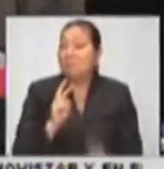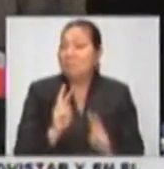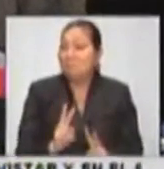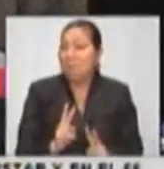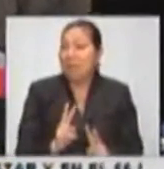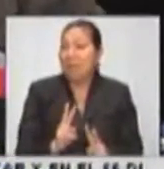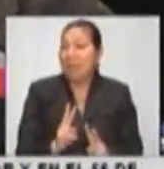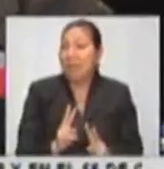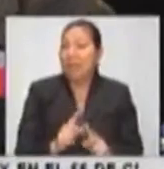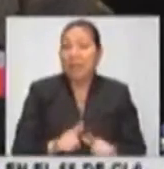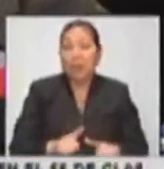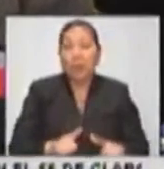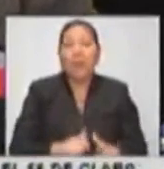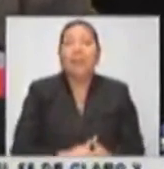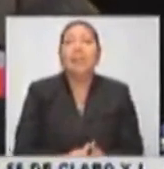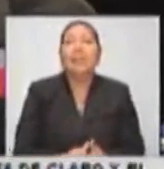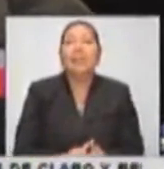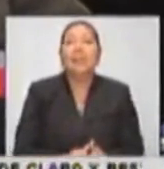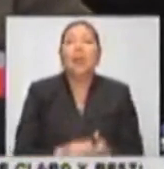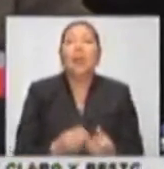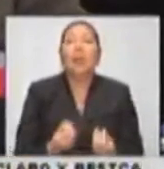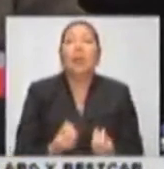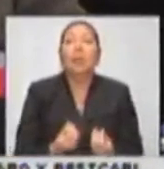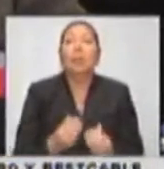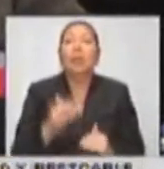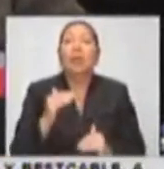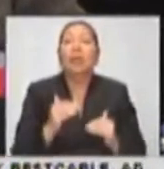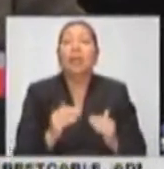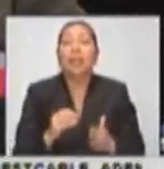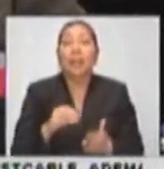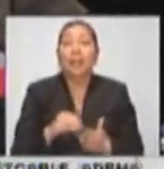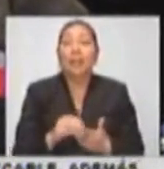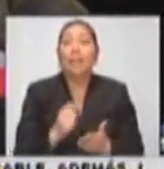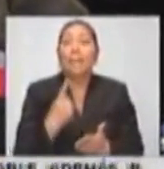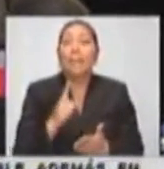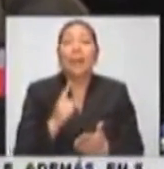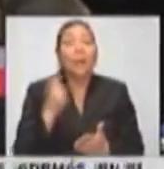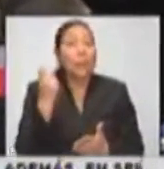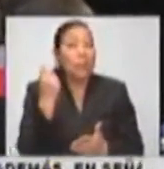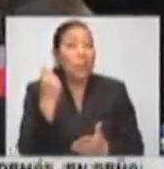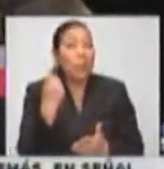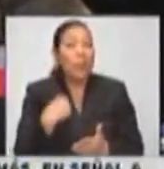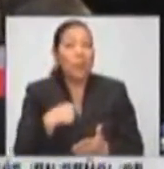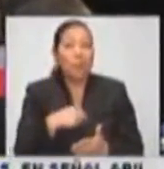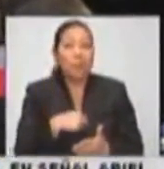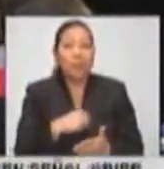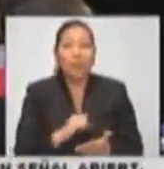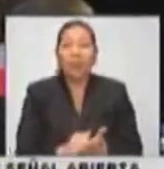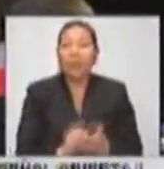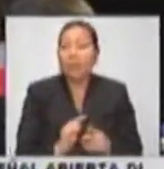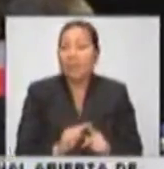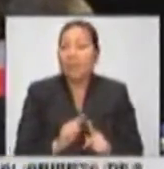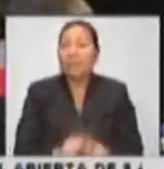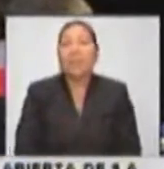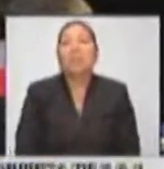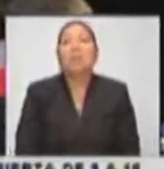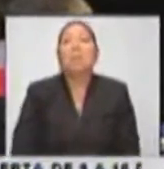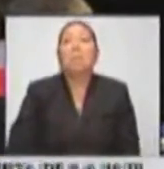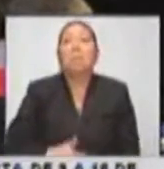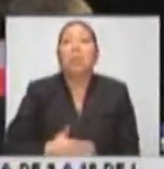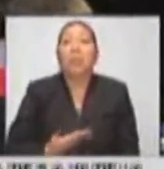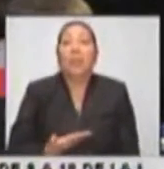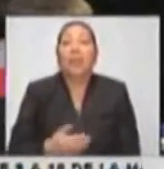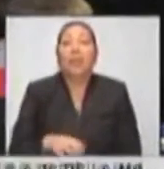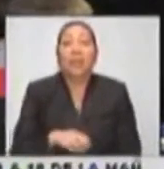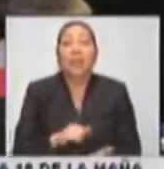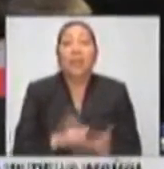el estudio territorial, por ejemplo, y cómo esto de los estándares se aplica en el territorio para entender nuestro territorio diverso y poder servir a